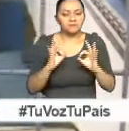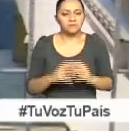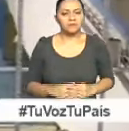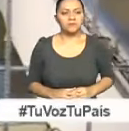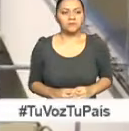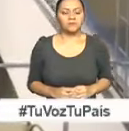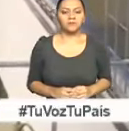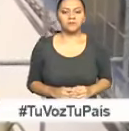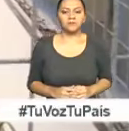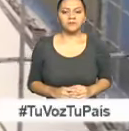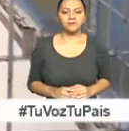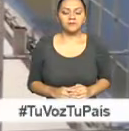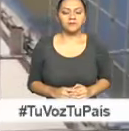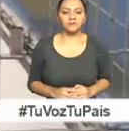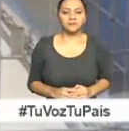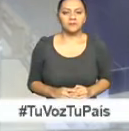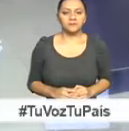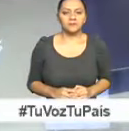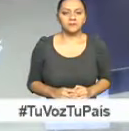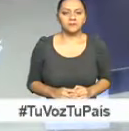Díaz, Noticiero Ciudadano.